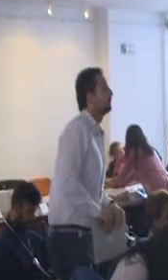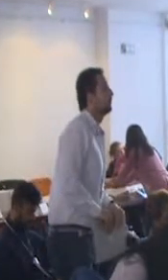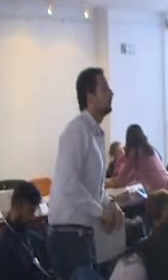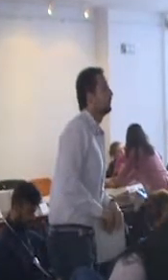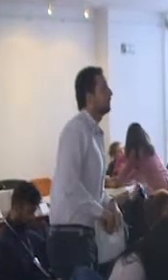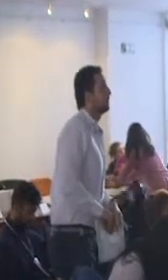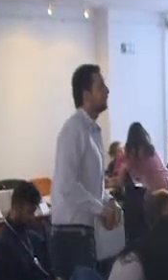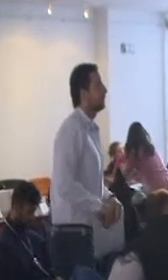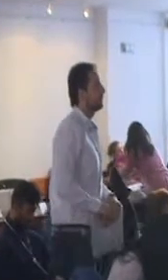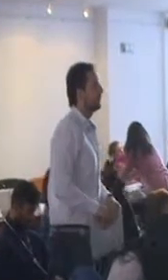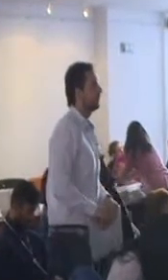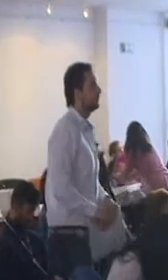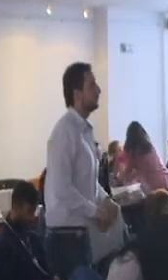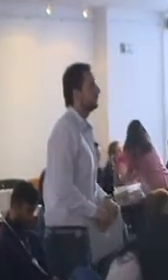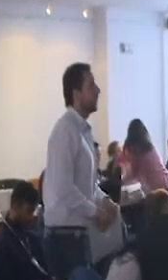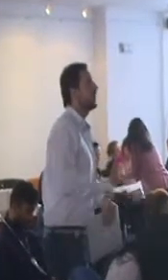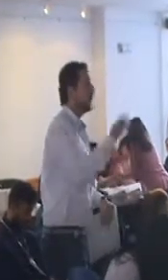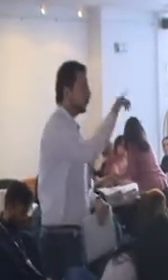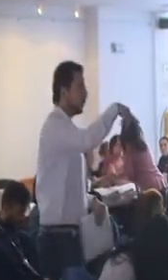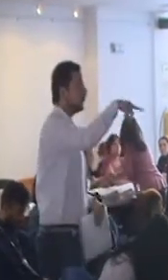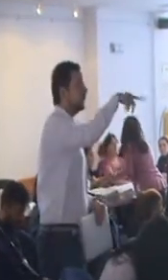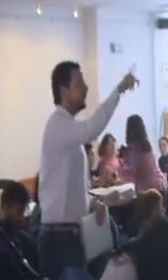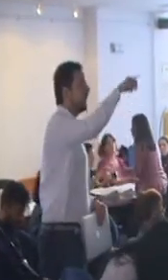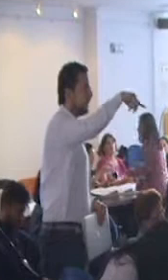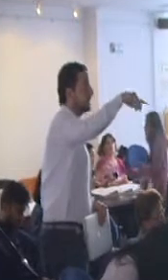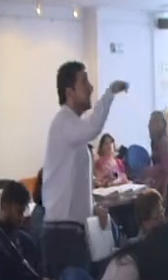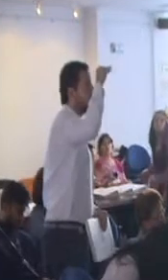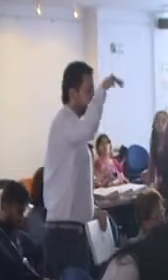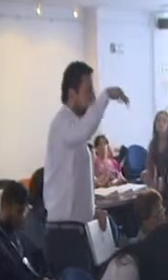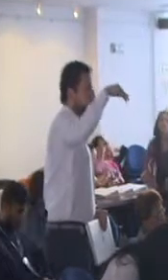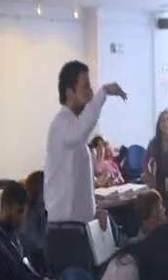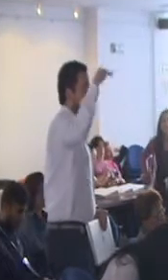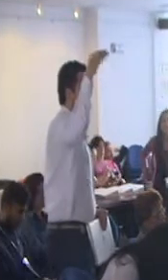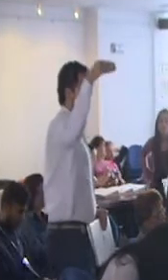No, claro, para eso se hizo esta ley, porque tiene que ser reformada.